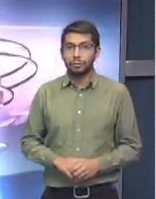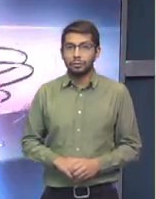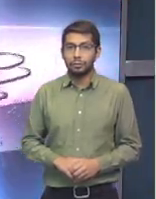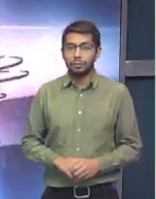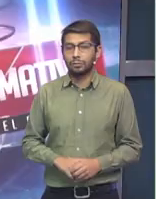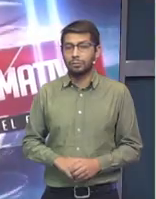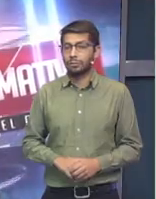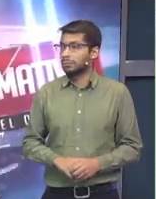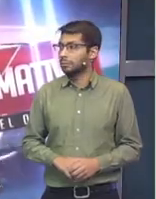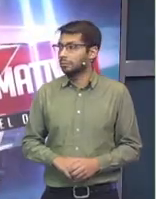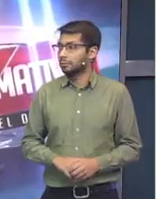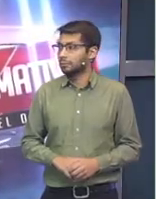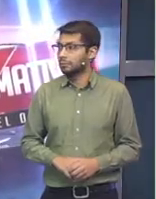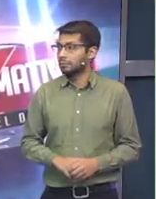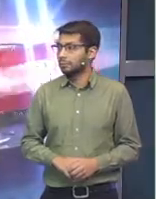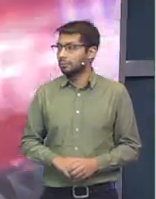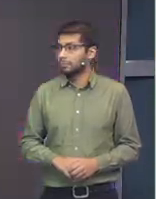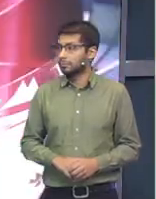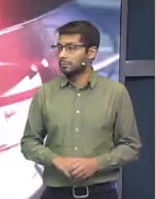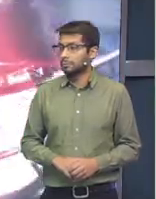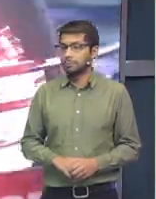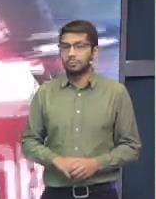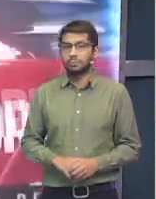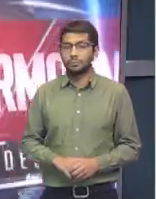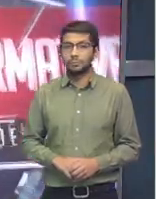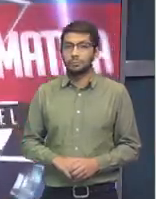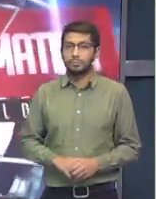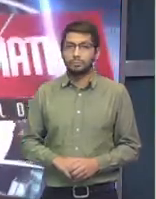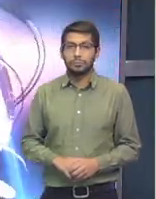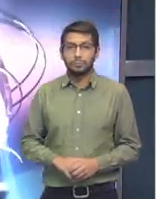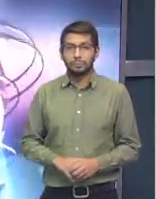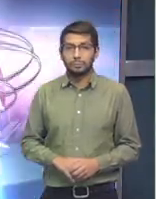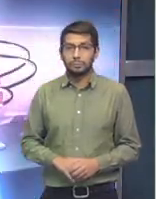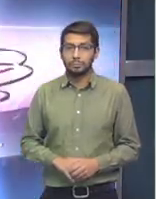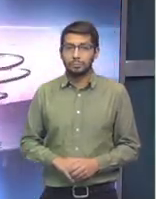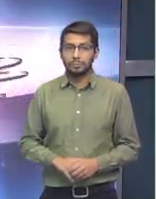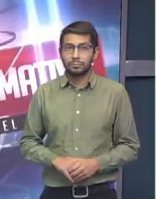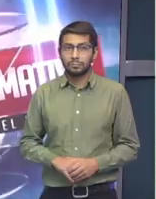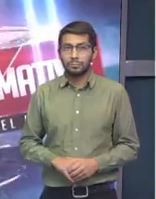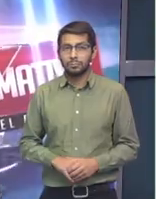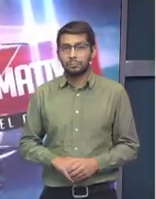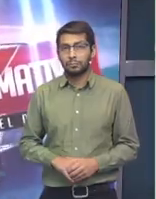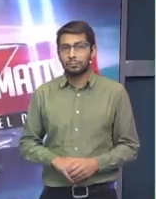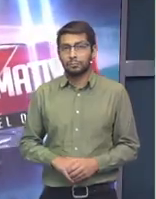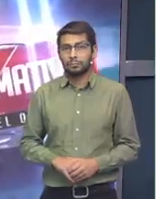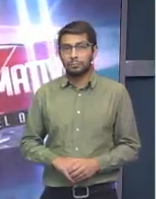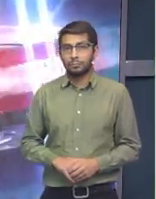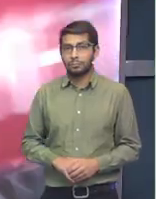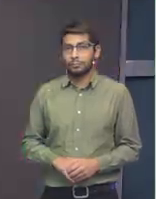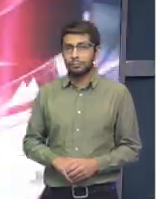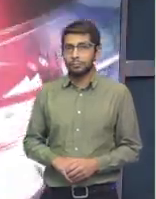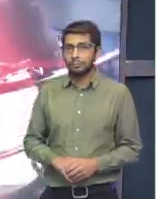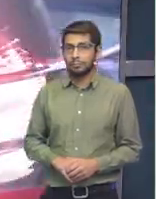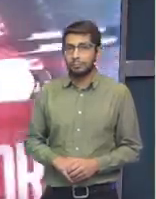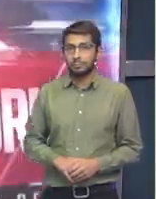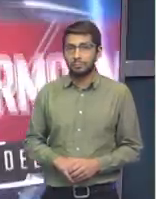la gente a la vacunación en la zona sanitaria que le corresponde, doctor? ¿Qué podemos decirle? Bueno, realmente tenemos mucha afluencia